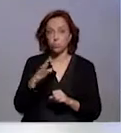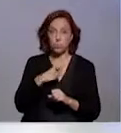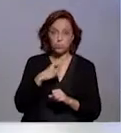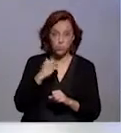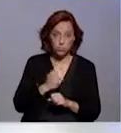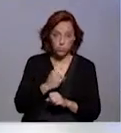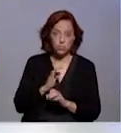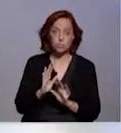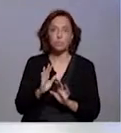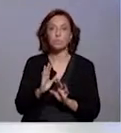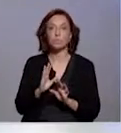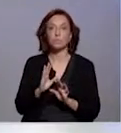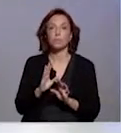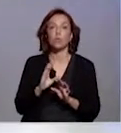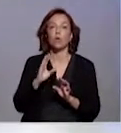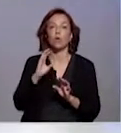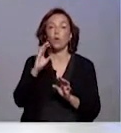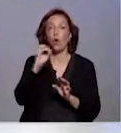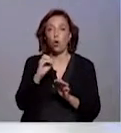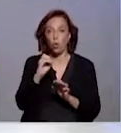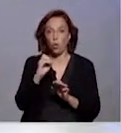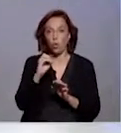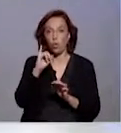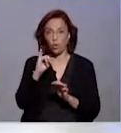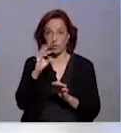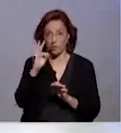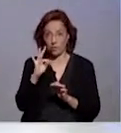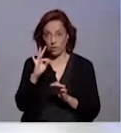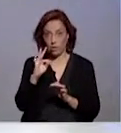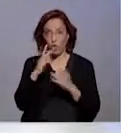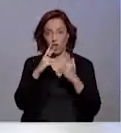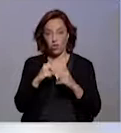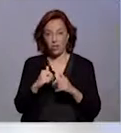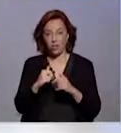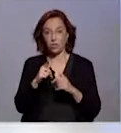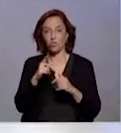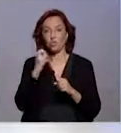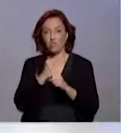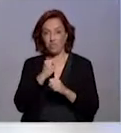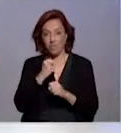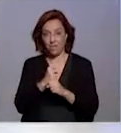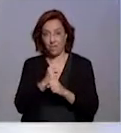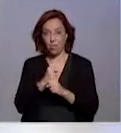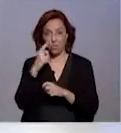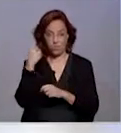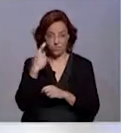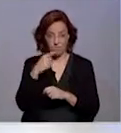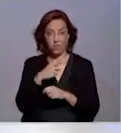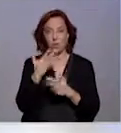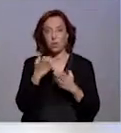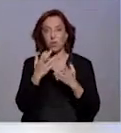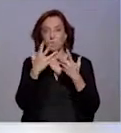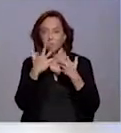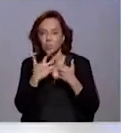la organización internacional trabajo está tratando de articular con las empresas con los gobiernos del mundo y con los